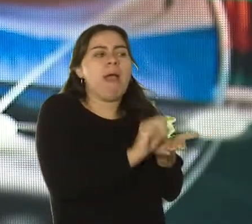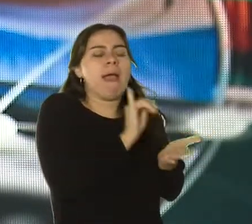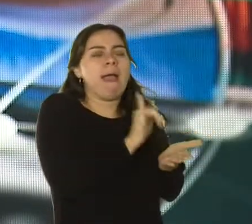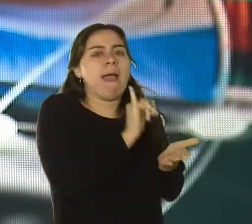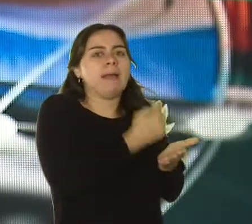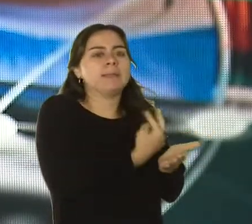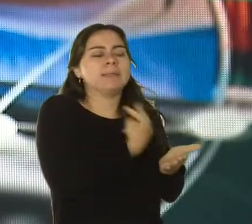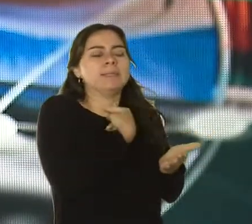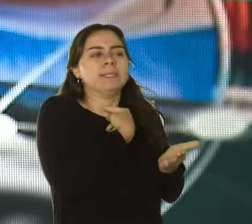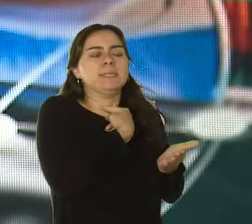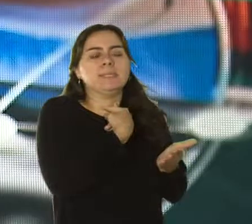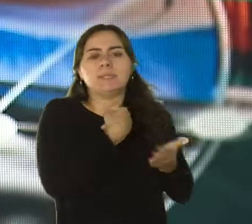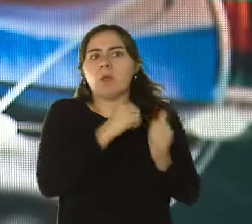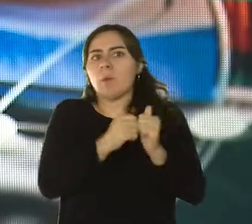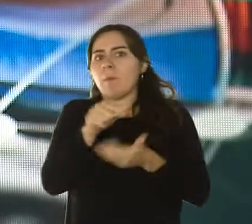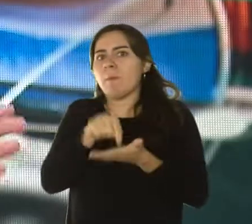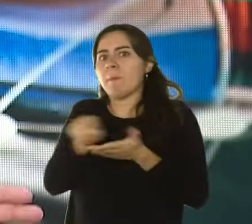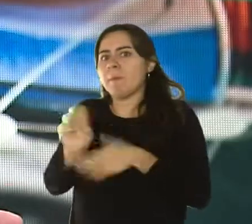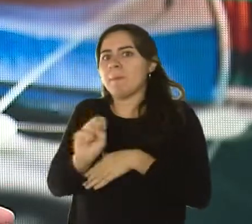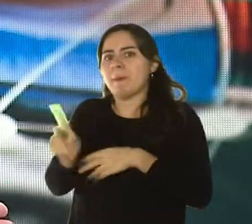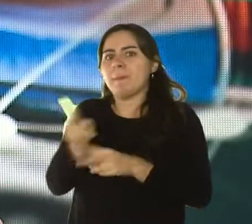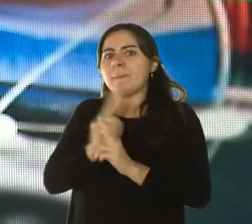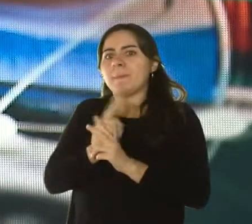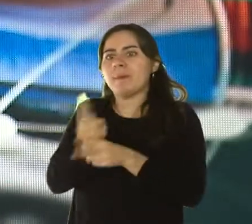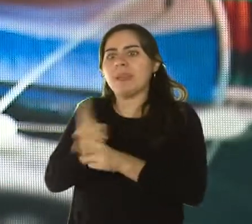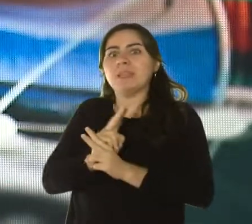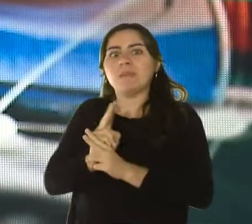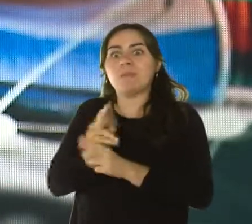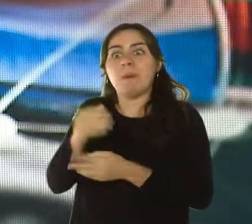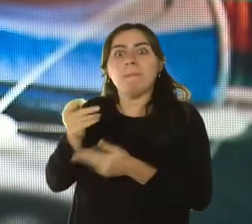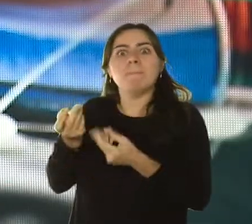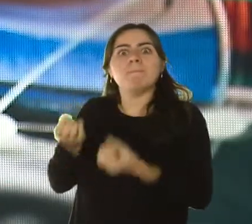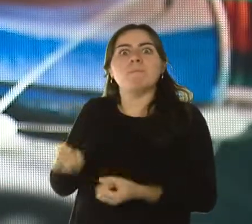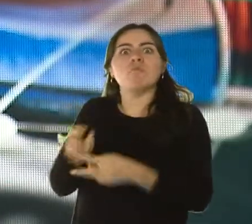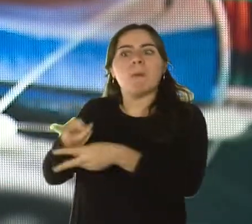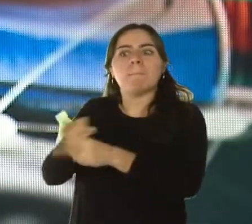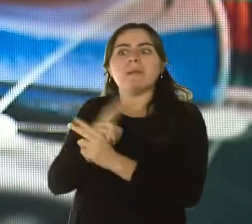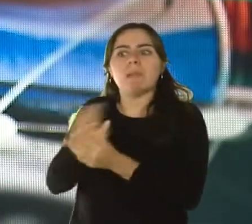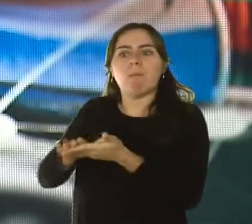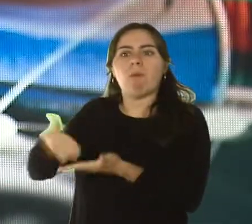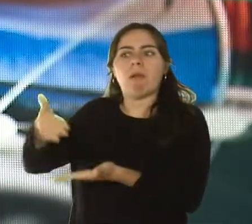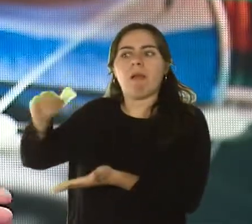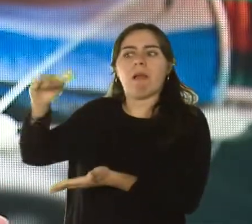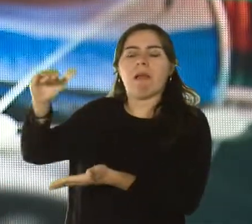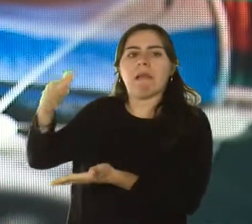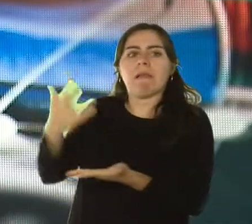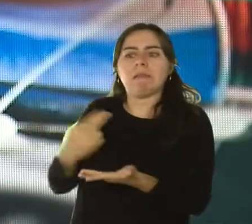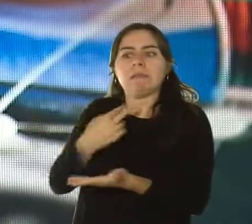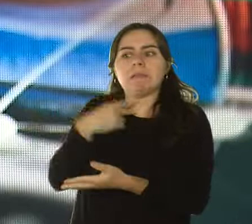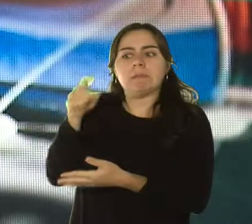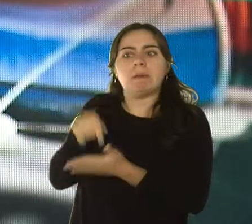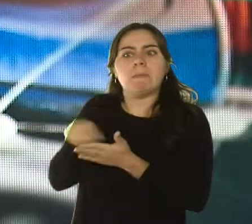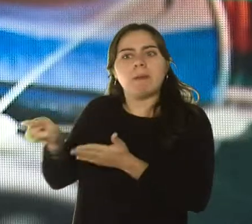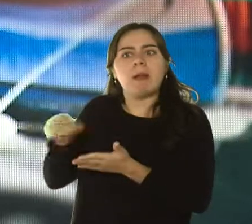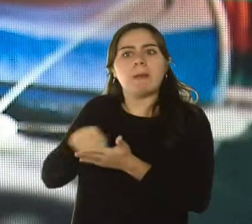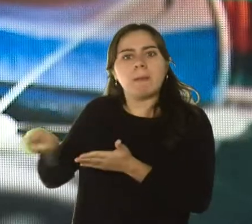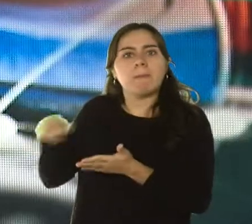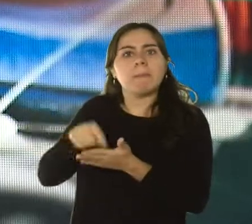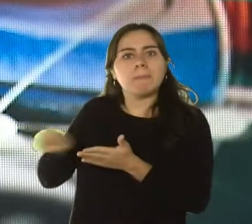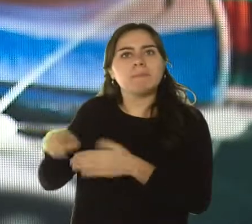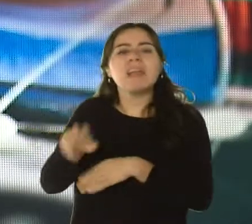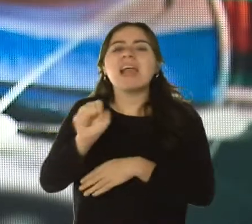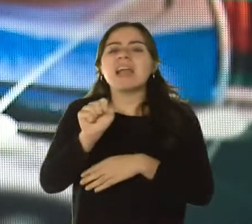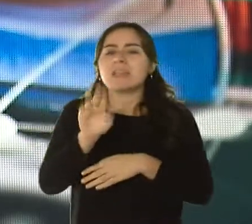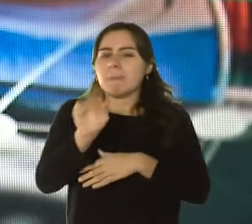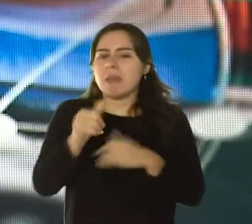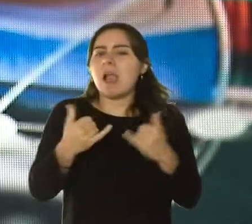esperados, tienen todos estos préstamos, ¿verdad?, en sus libros que tienen que pagar en algún momento? Todavía el SBA no está pidiendo